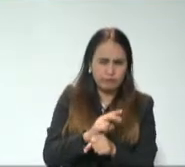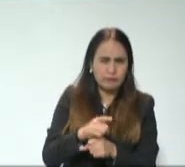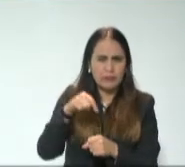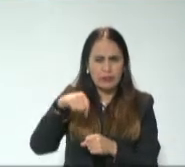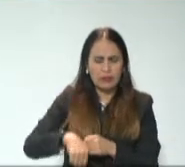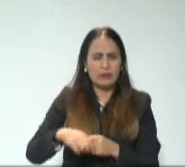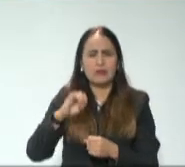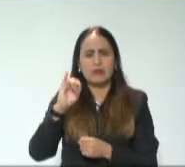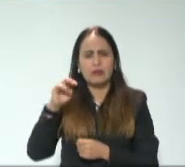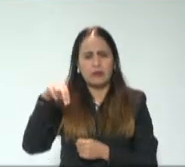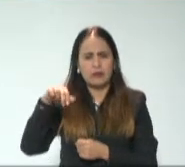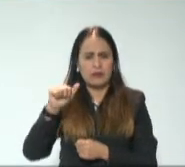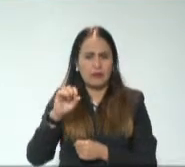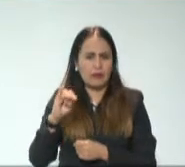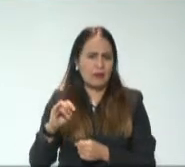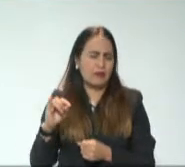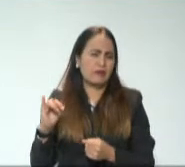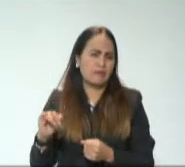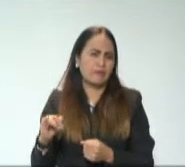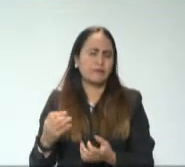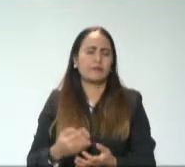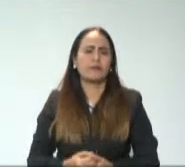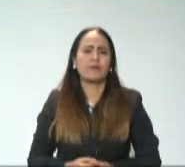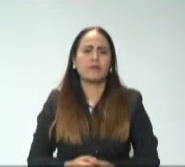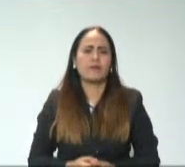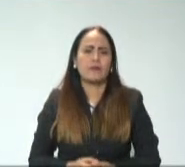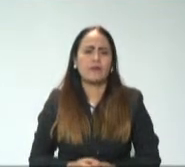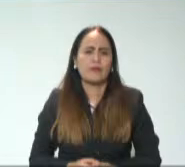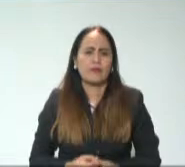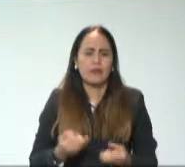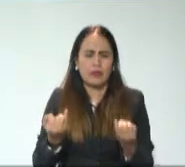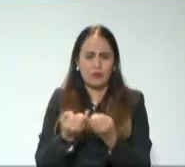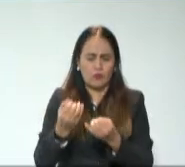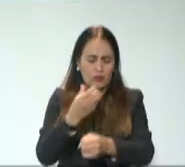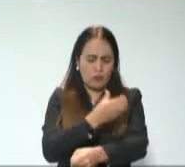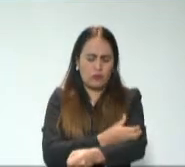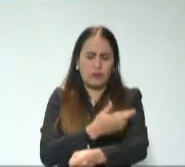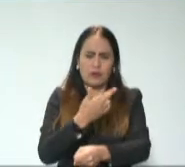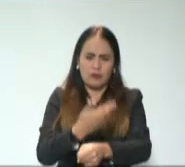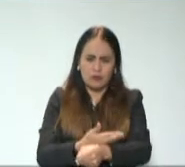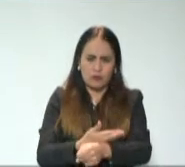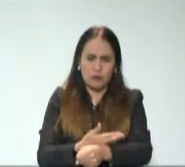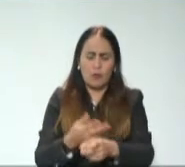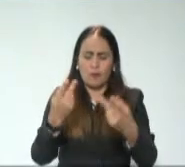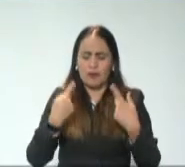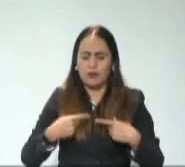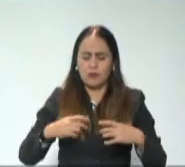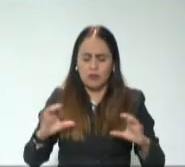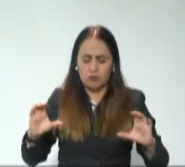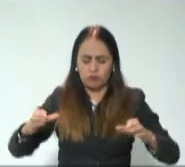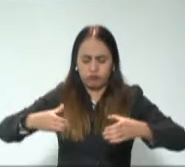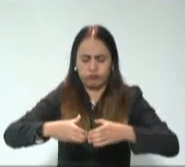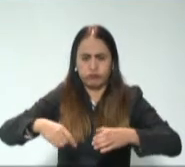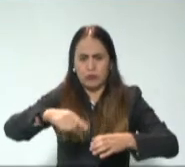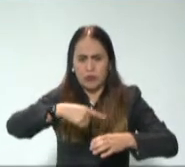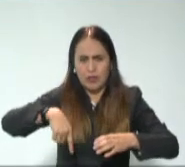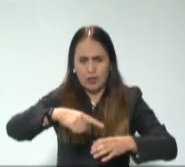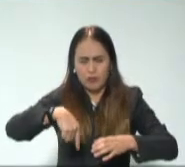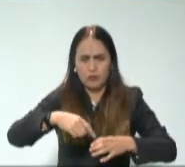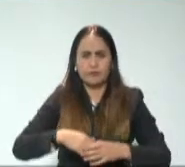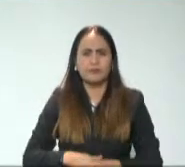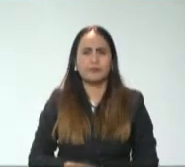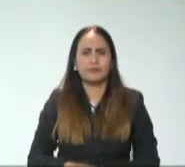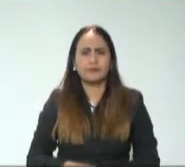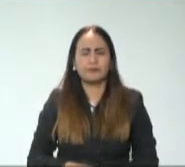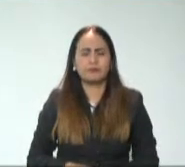personales así como establecer las bases de coordinación entre su integrantes esto implica